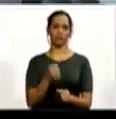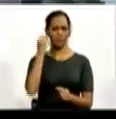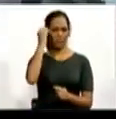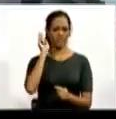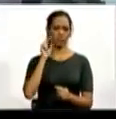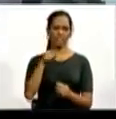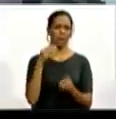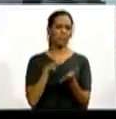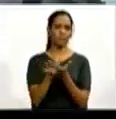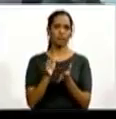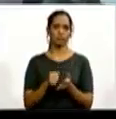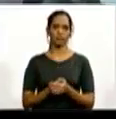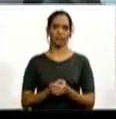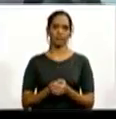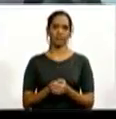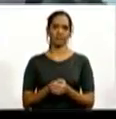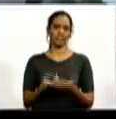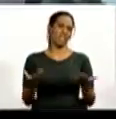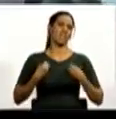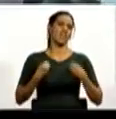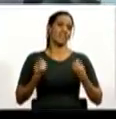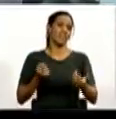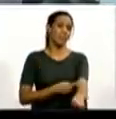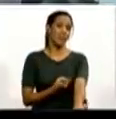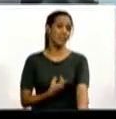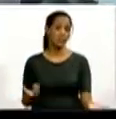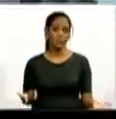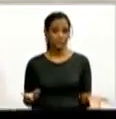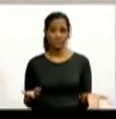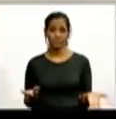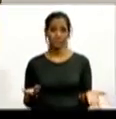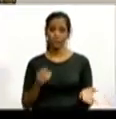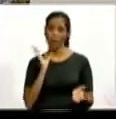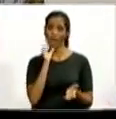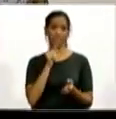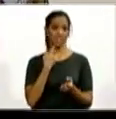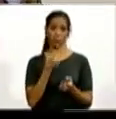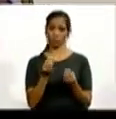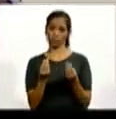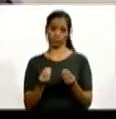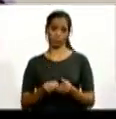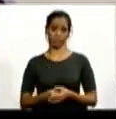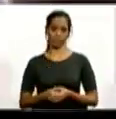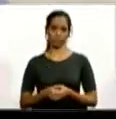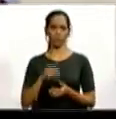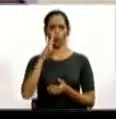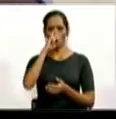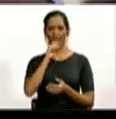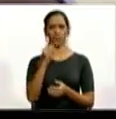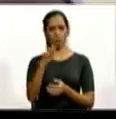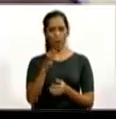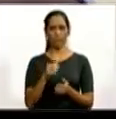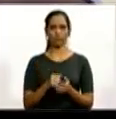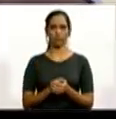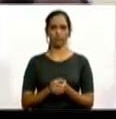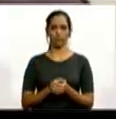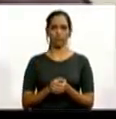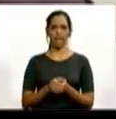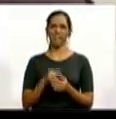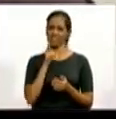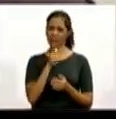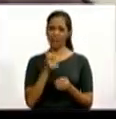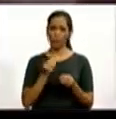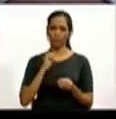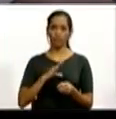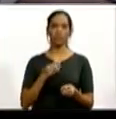pasando ahí? Es lo que estamos viviendo, hermanito. No hace falta decirlo mucho. Alrededor de 2 años más o menos. ¿Así dañado como está? Sí. ¿Y